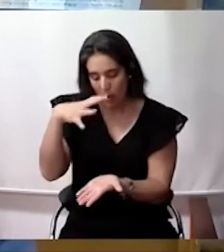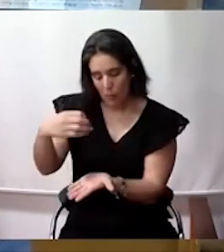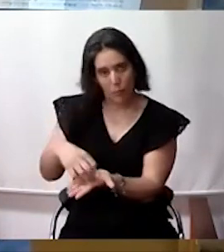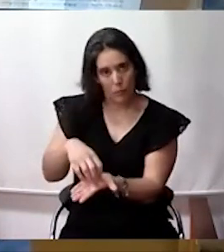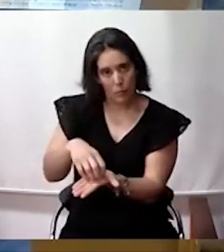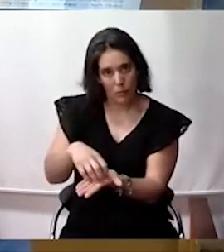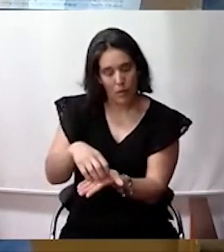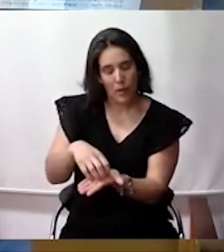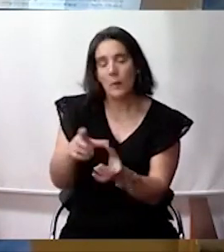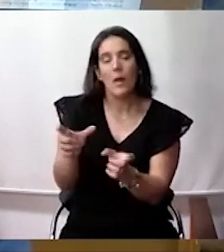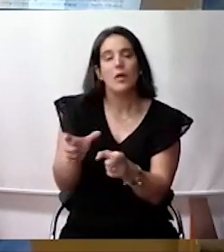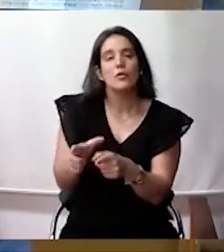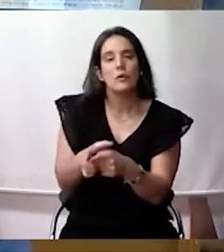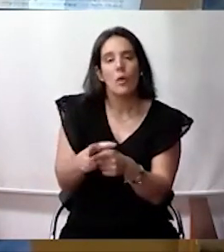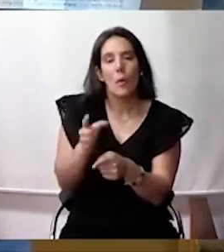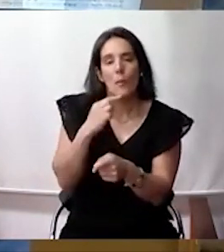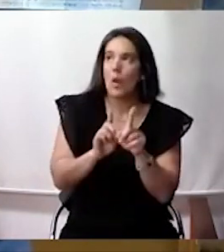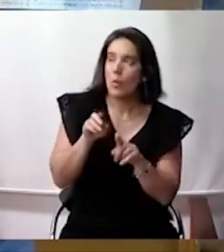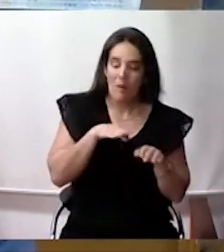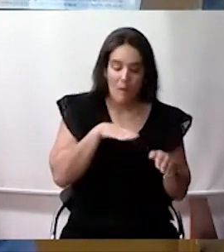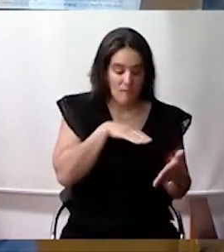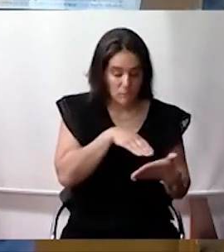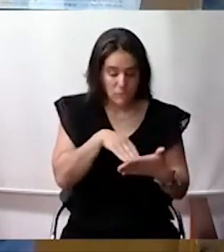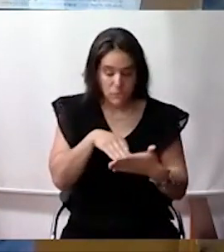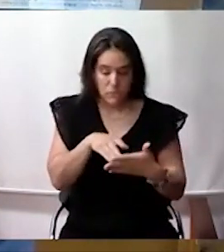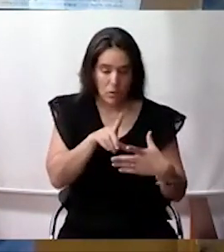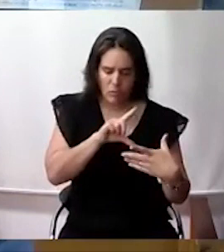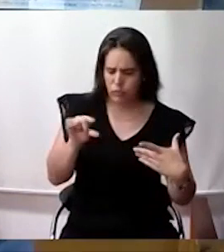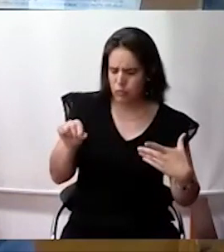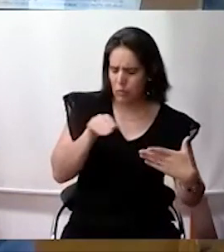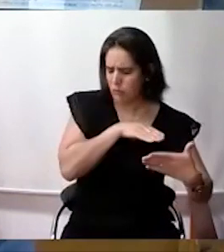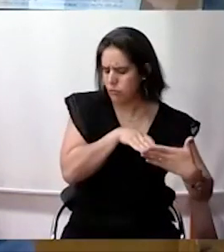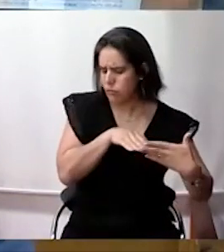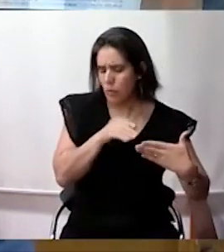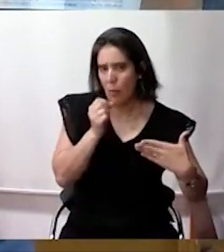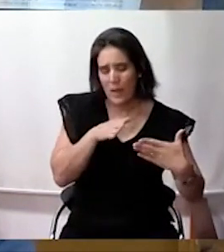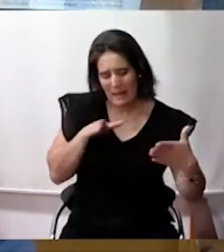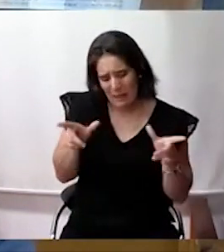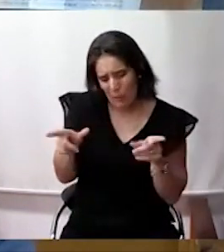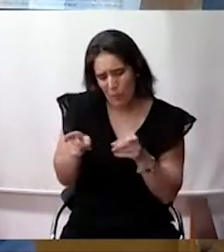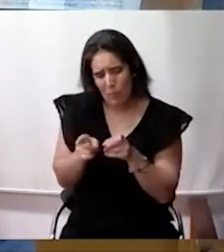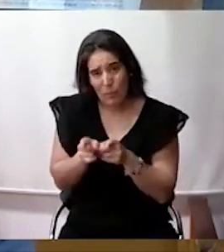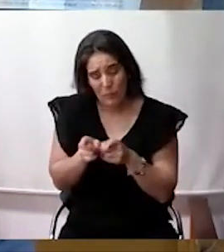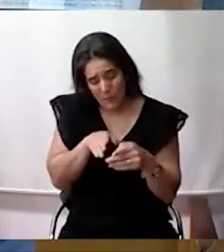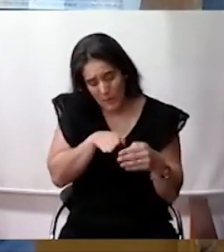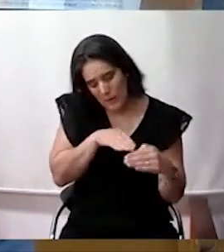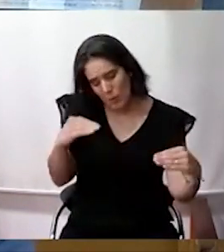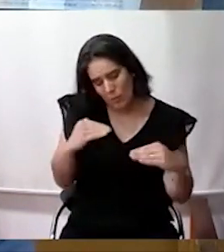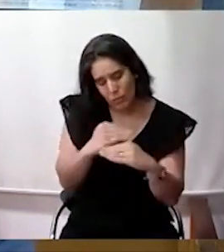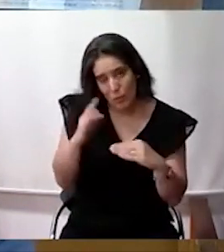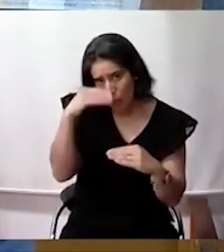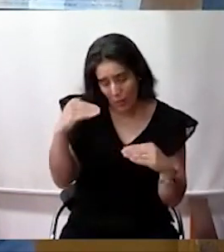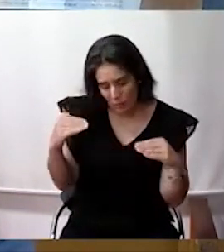sin embargo muchos de los vehículos deben estacionar lejos de dicho acceso por lo angosto del camino y que